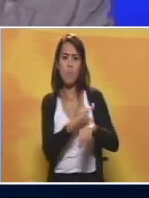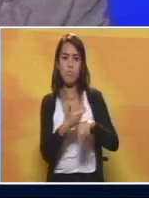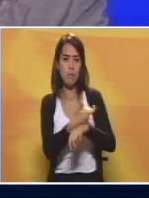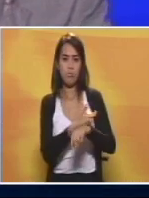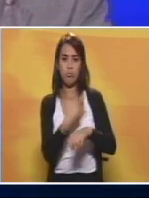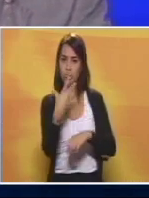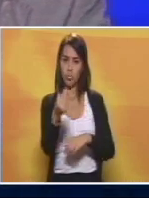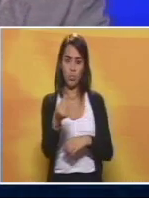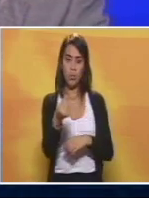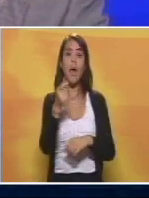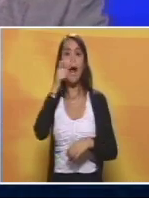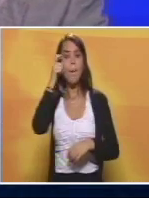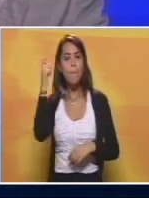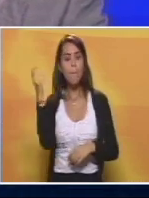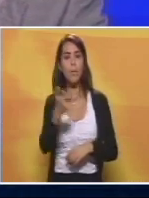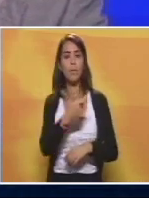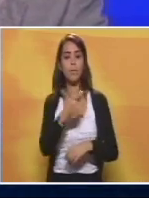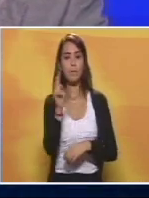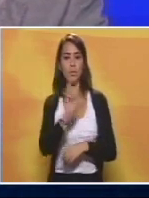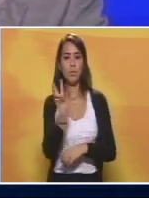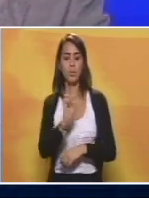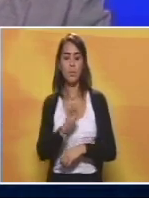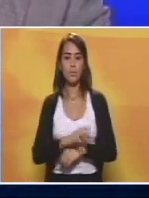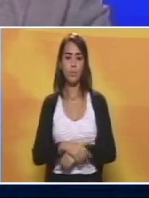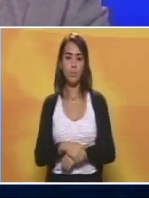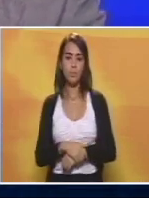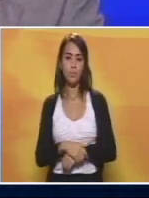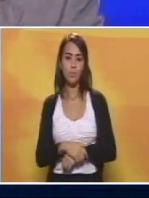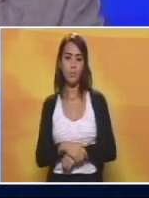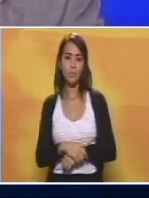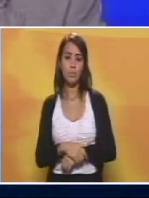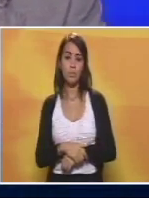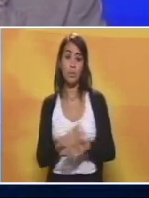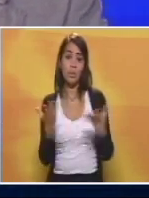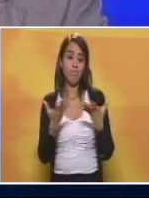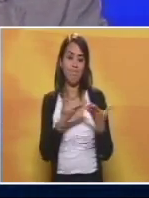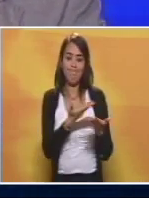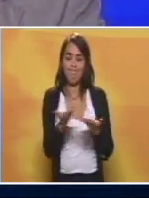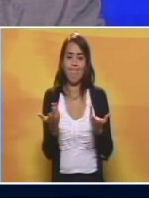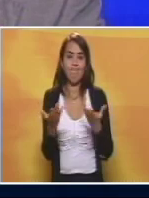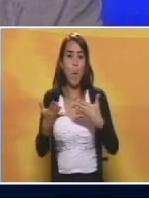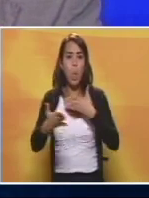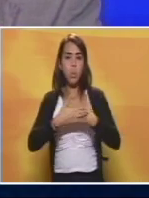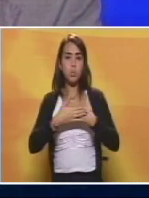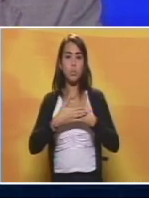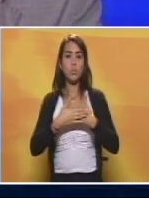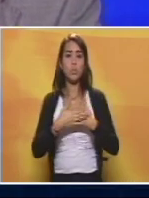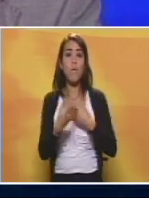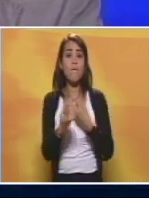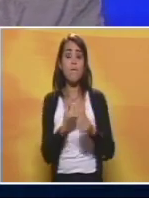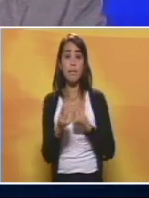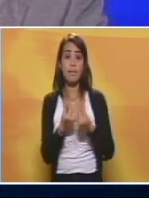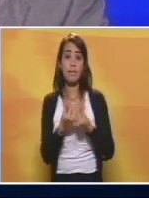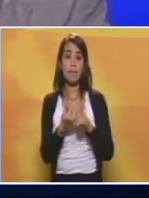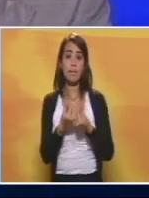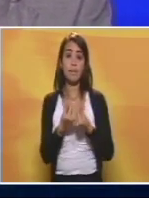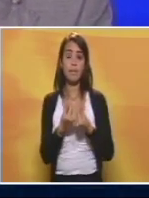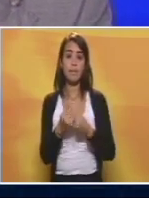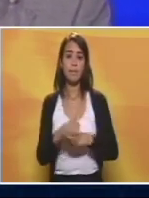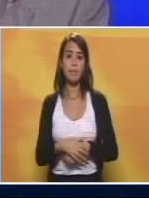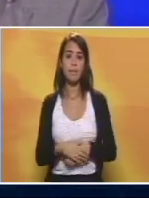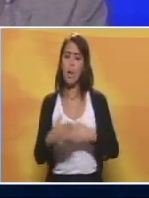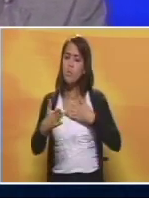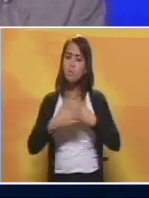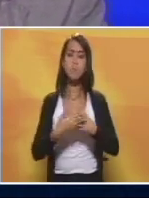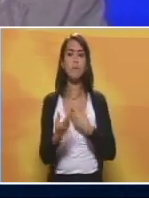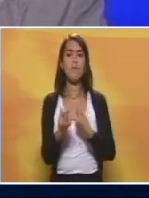perjudica directamente al pueblo venezolano todo este bloqueo ese asedio financiero esa persecución